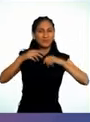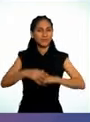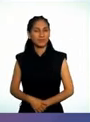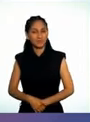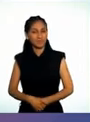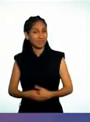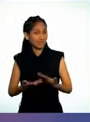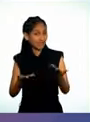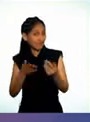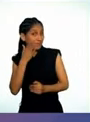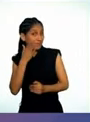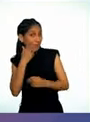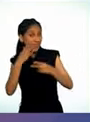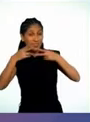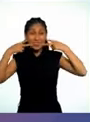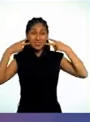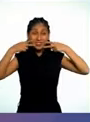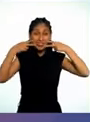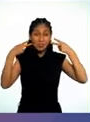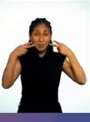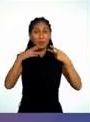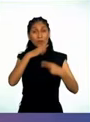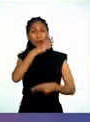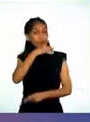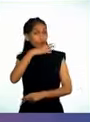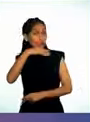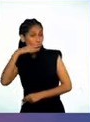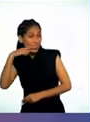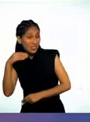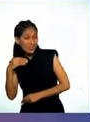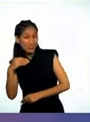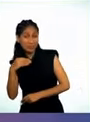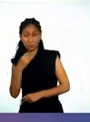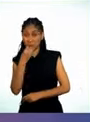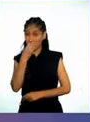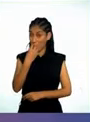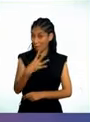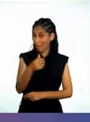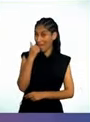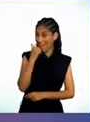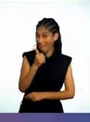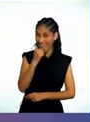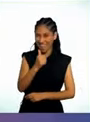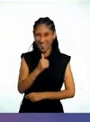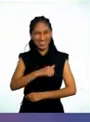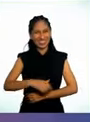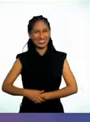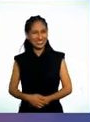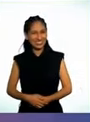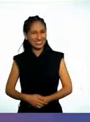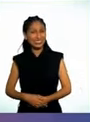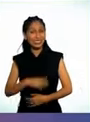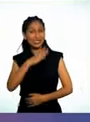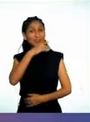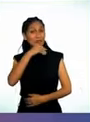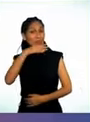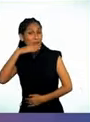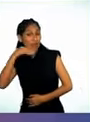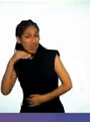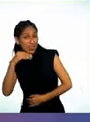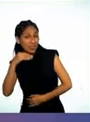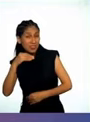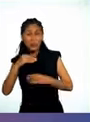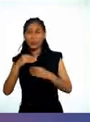manuel silva chocolate los votos soublette vaart